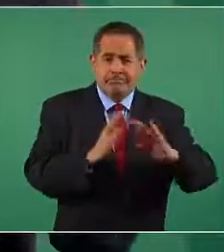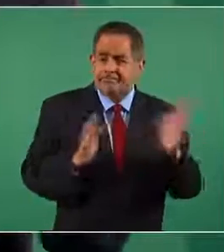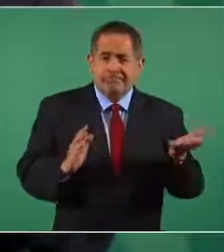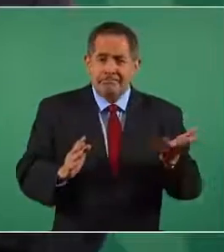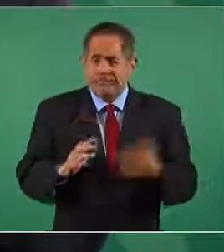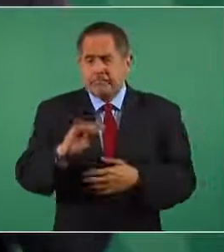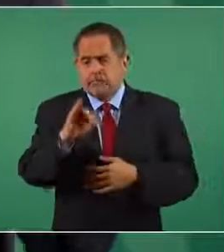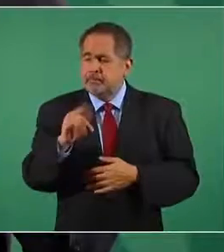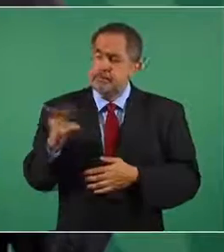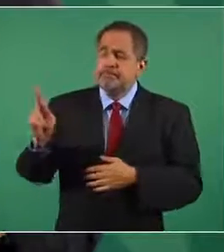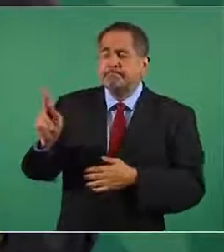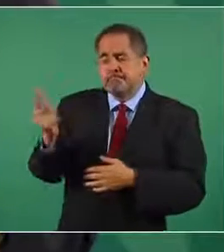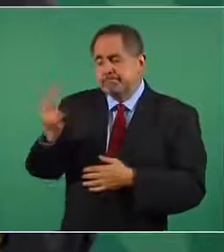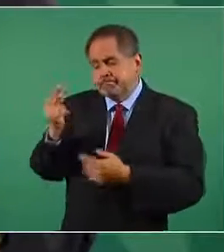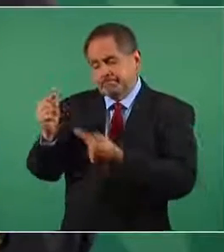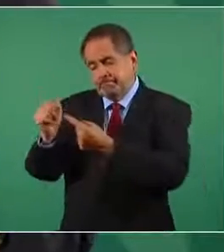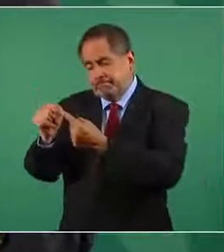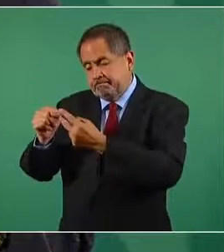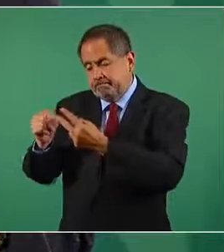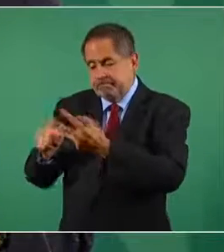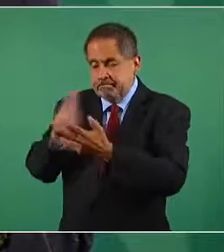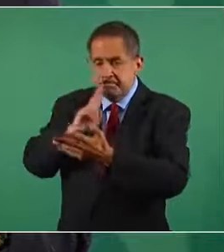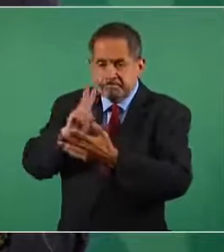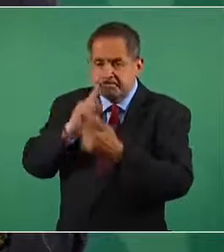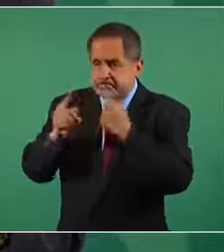que ver algunos asuntos, ¿no?